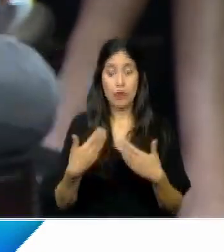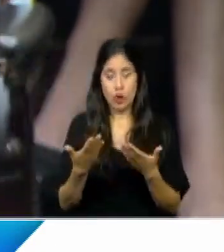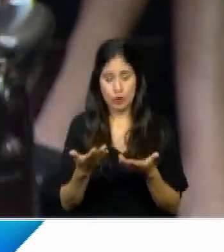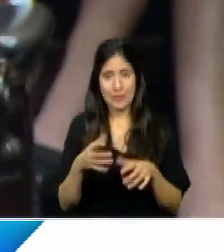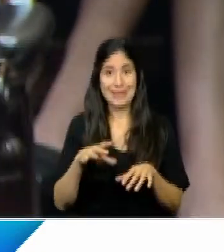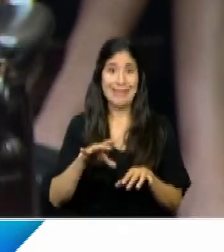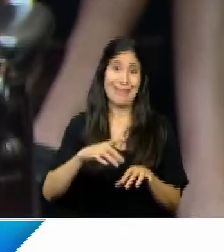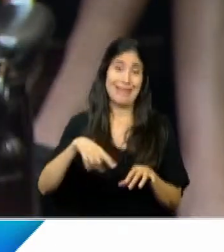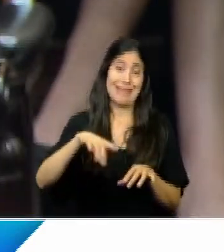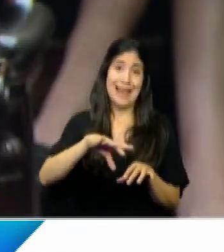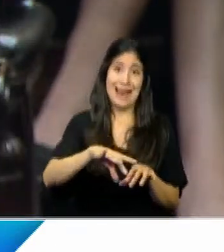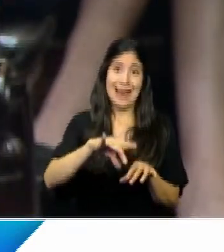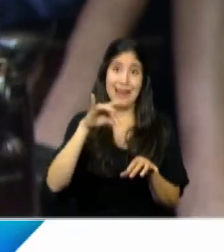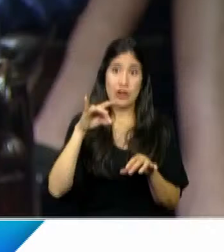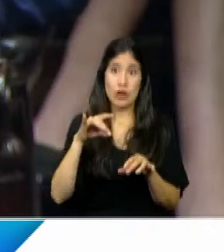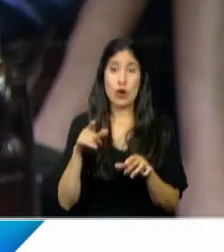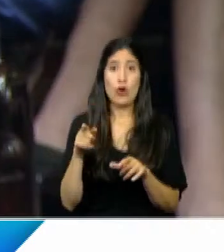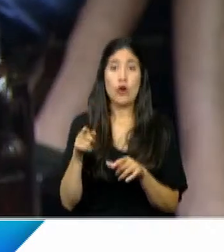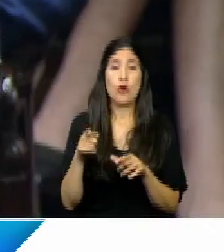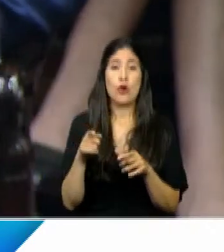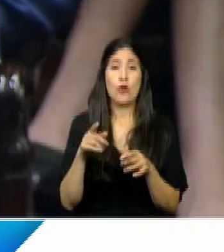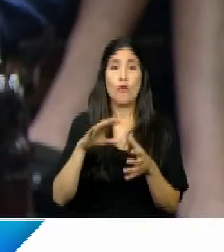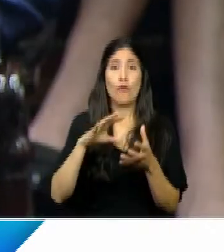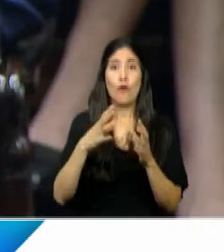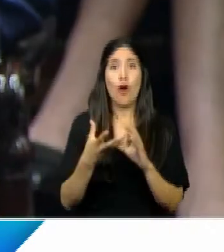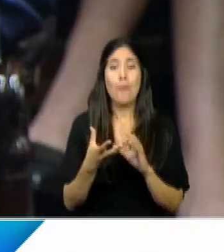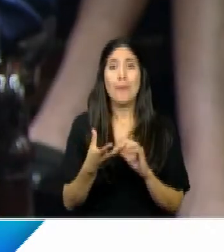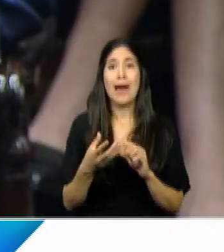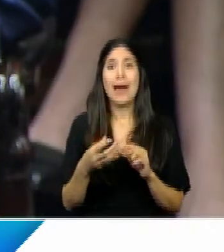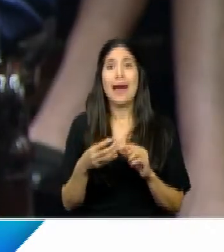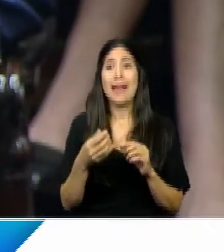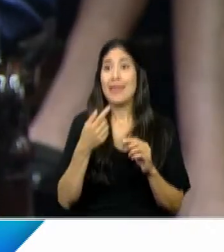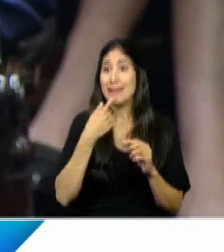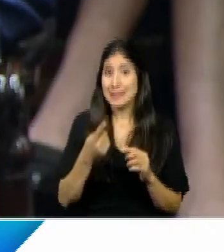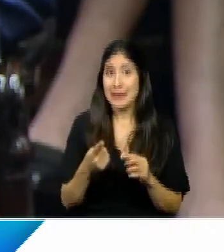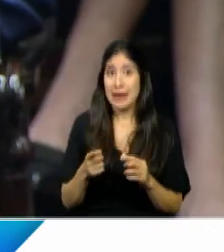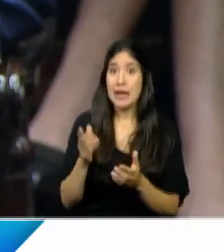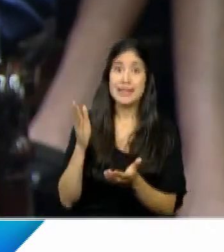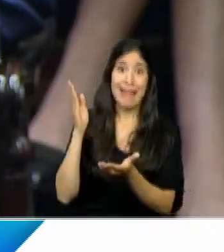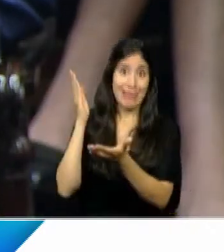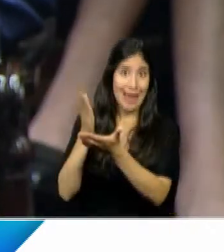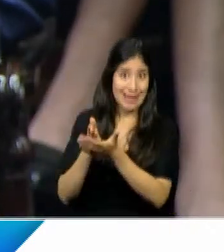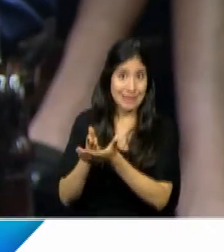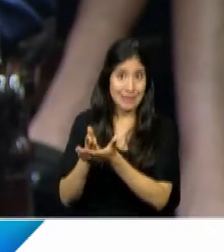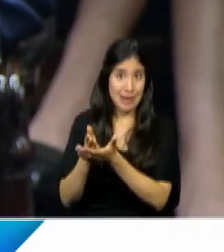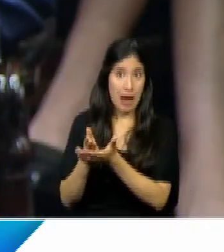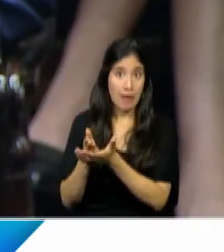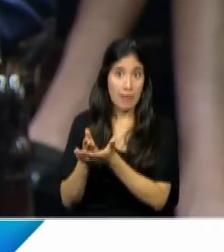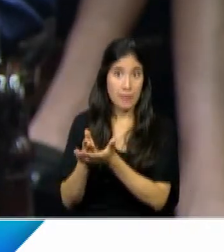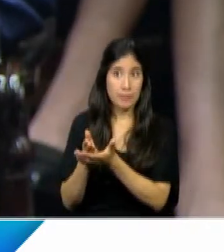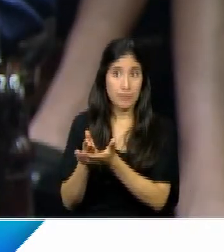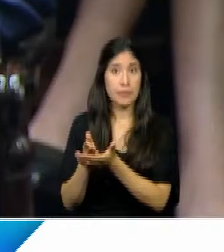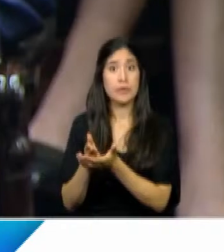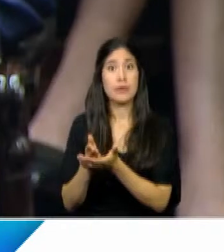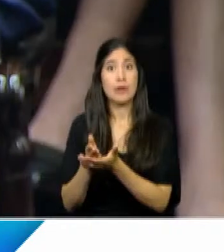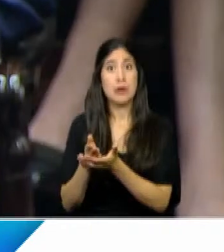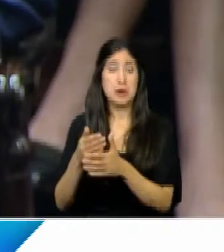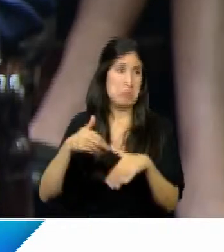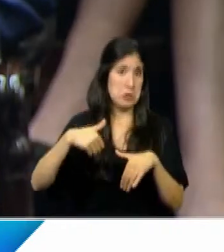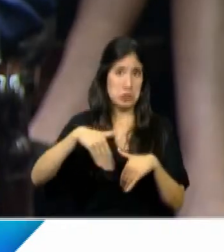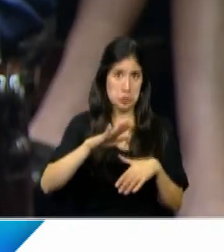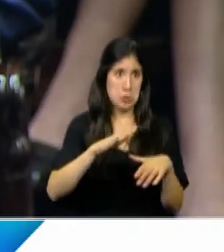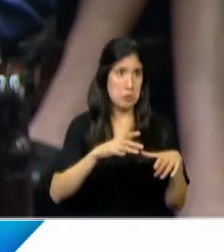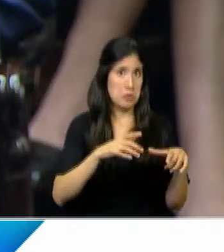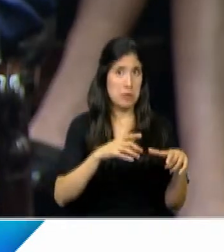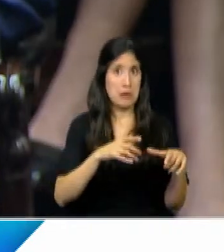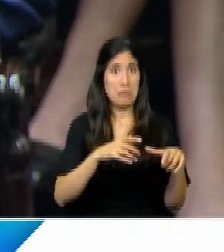entonces una figura que contempla una sentencia condenatoria, que en la mayoría de las jurisdicciones es